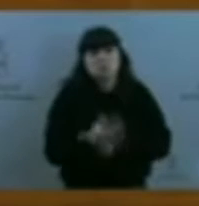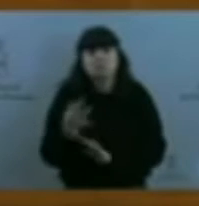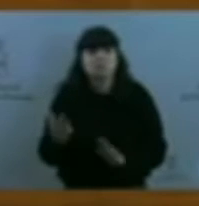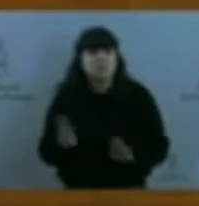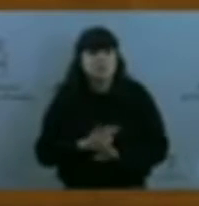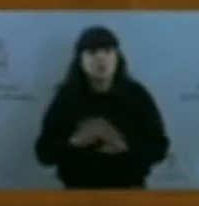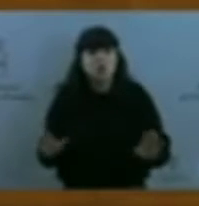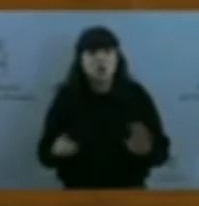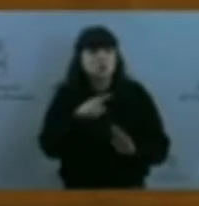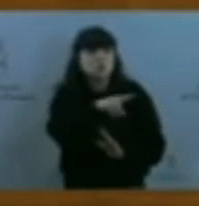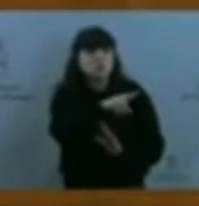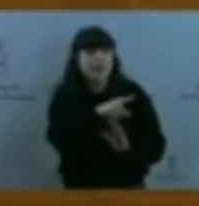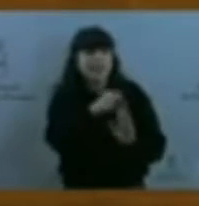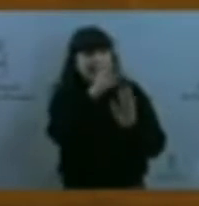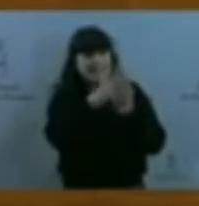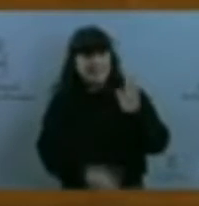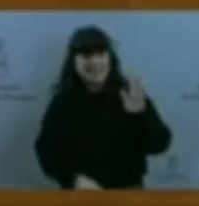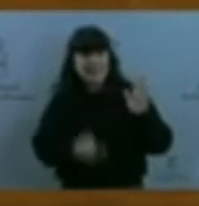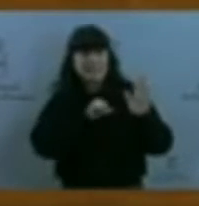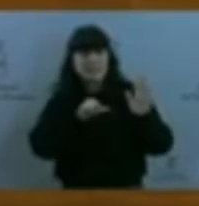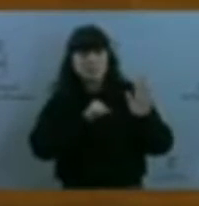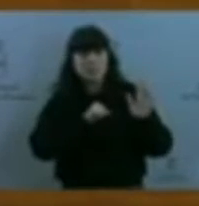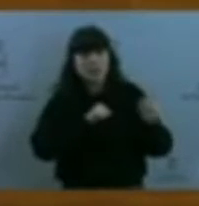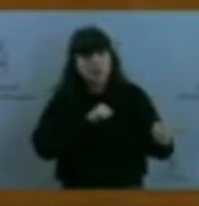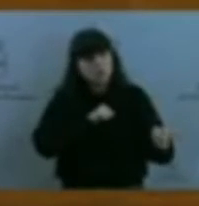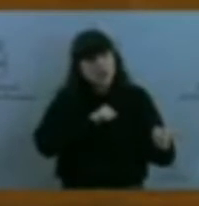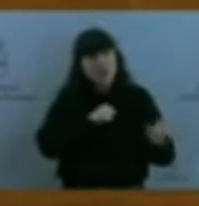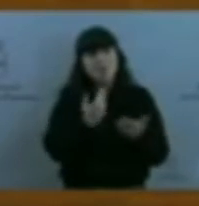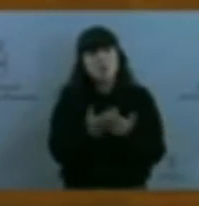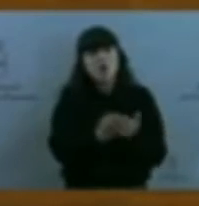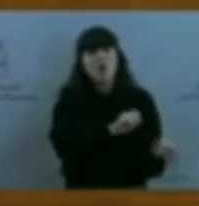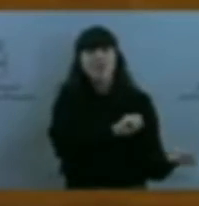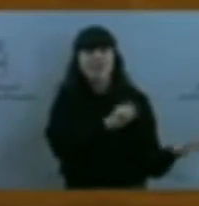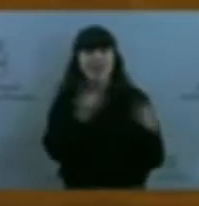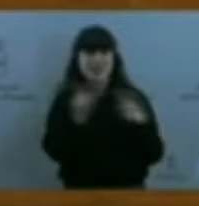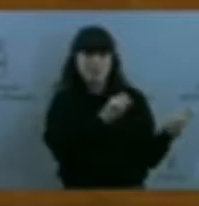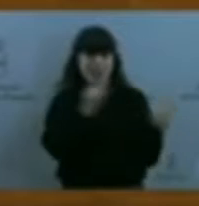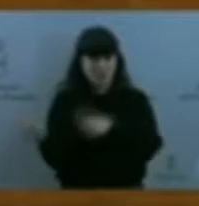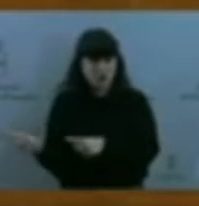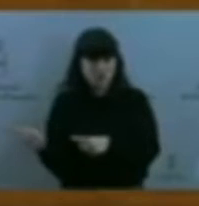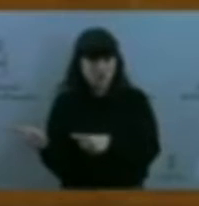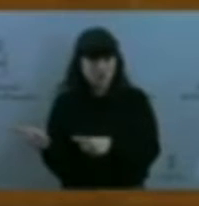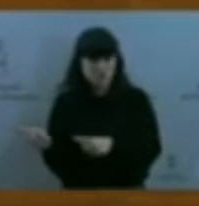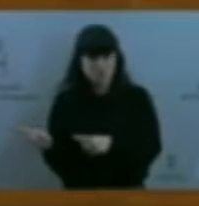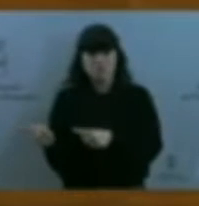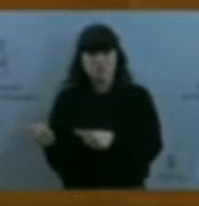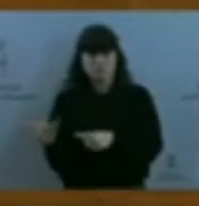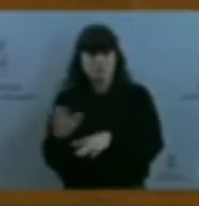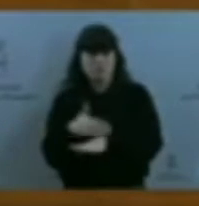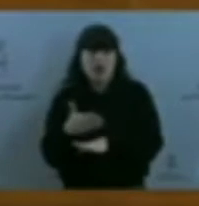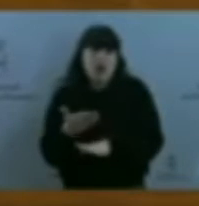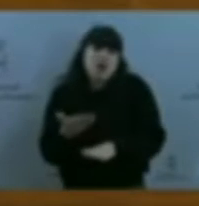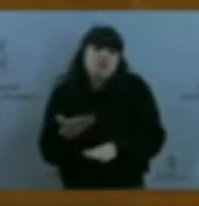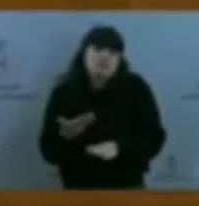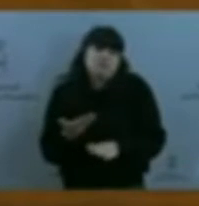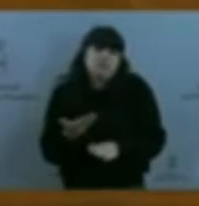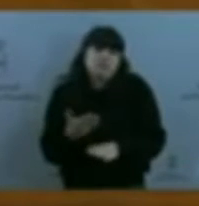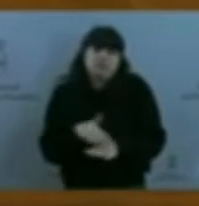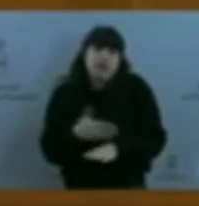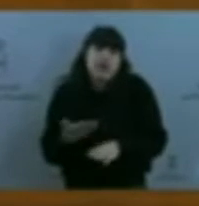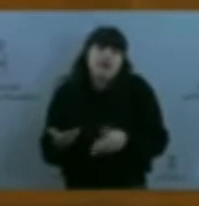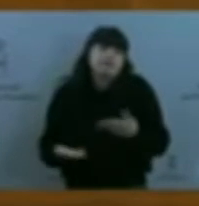propone derivaciones para que así no se tenga que llevar al incumplimiento del decreto y, por lo tanto, no